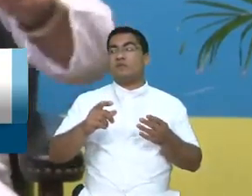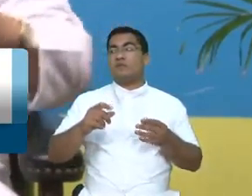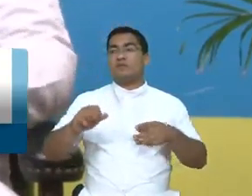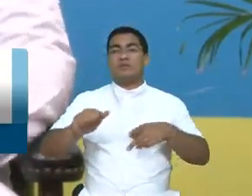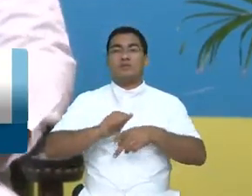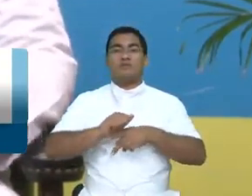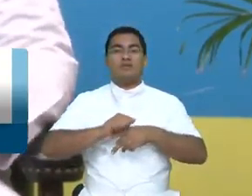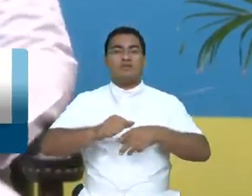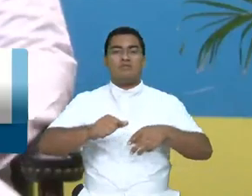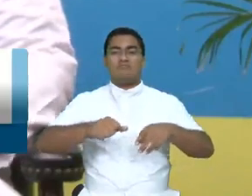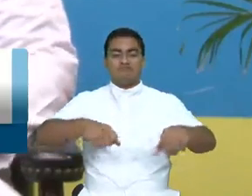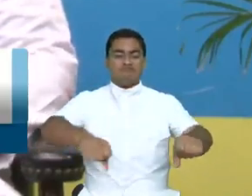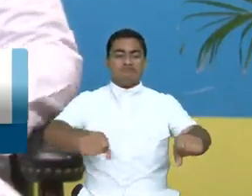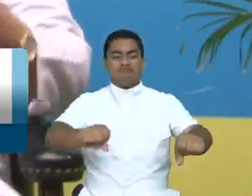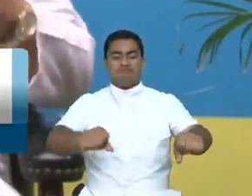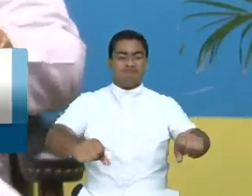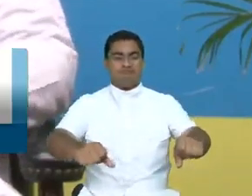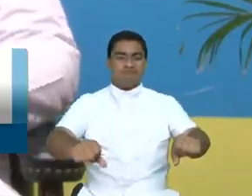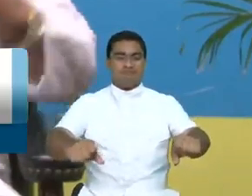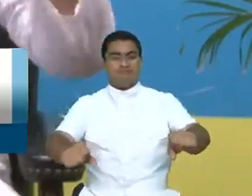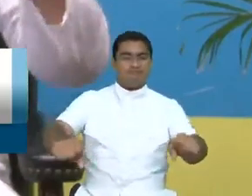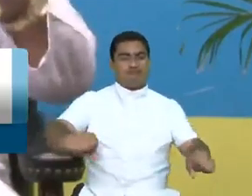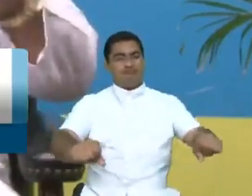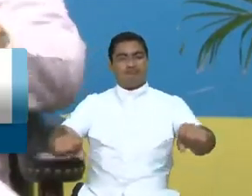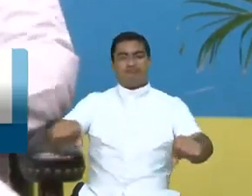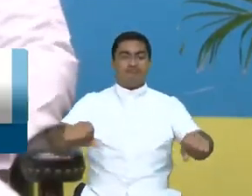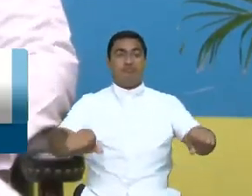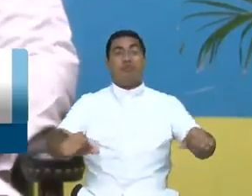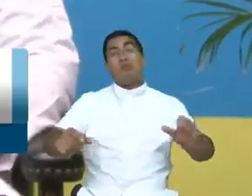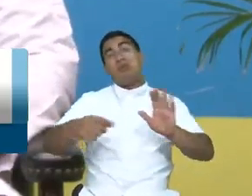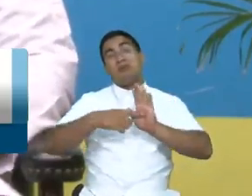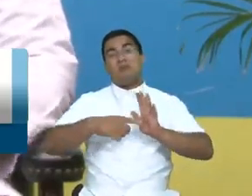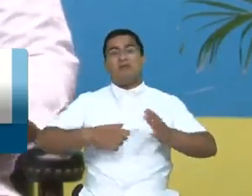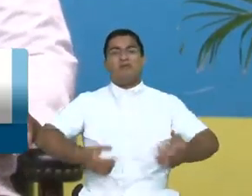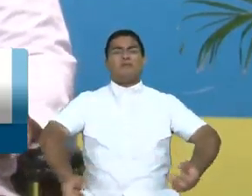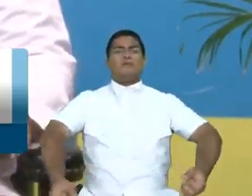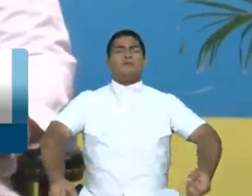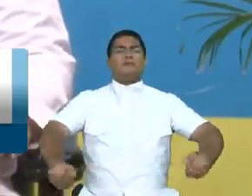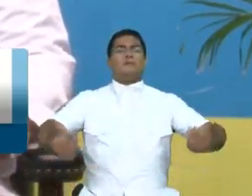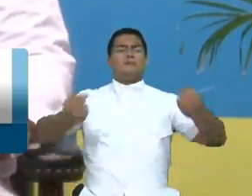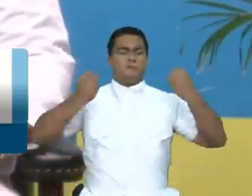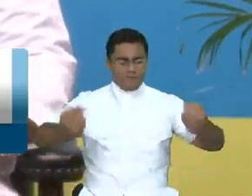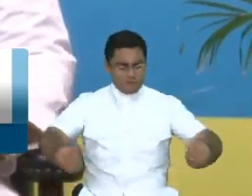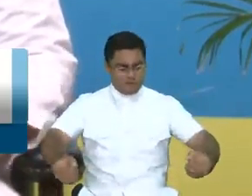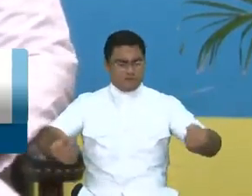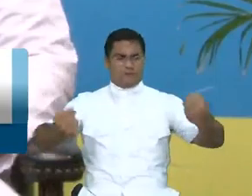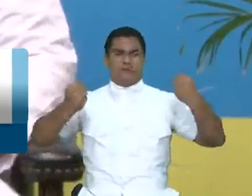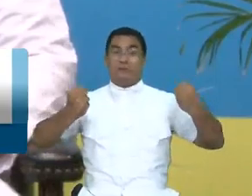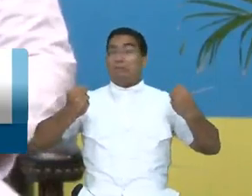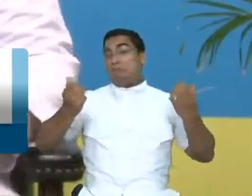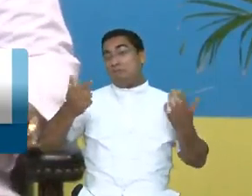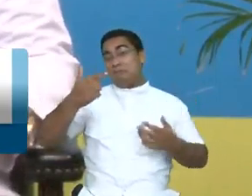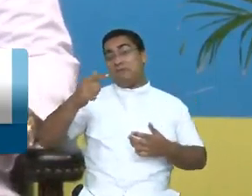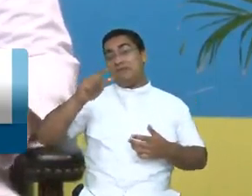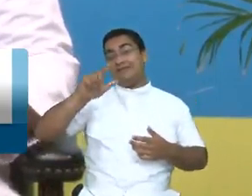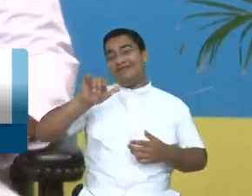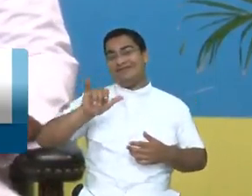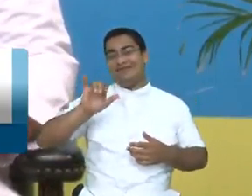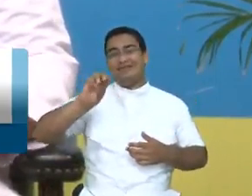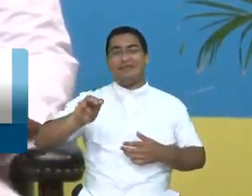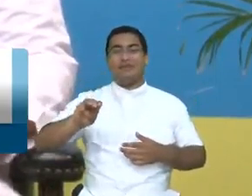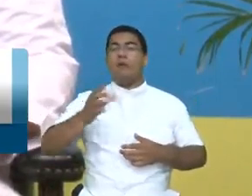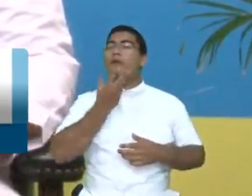la motocicleta. Y las pesas, ¿no? Sobre todo los de gimnasio que hacen pesas. Porque lo que hemos visto, por ejemplo, en Nicaragua es que muchos jóvenes van